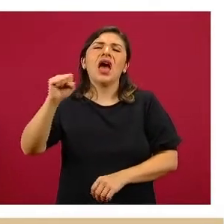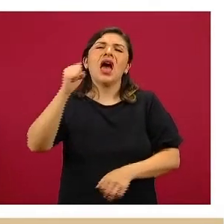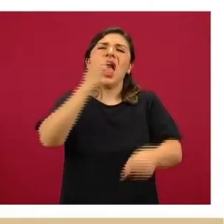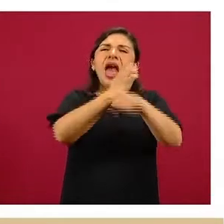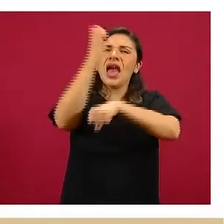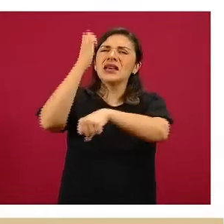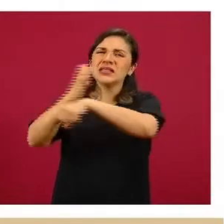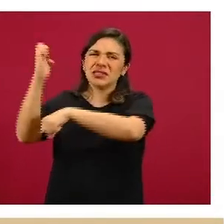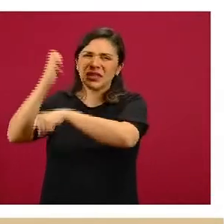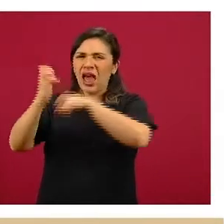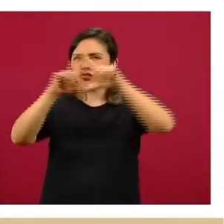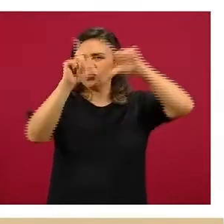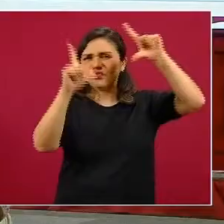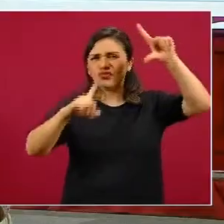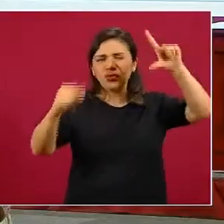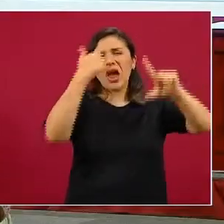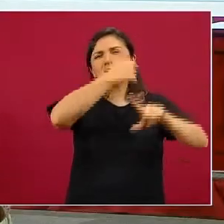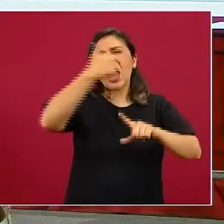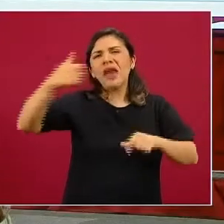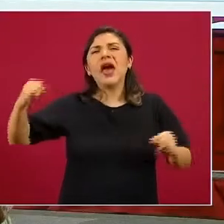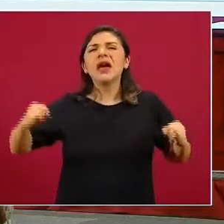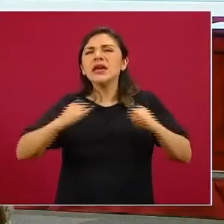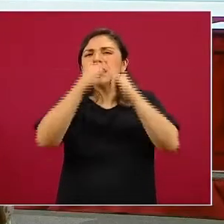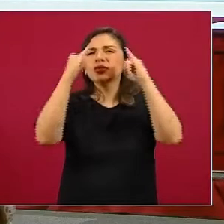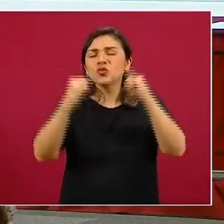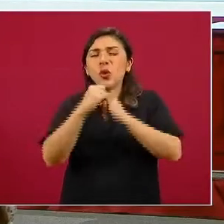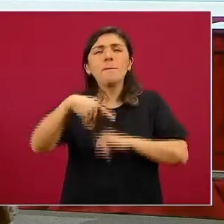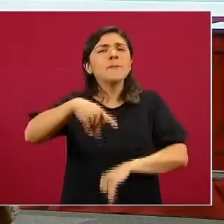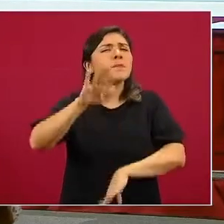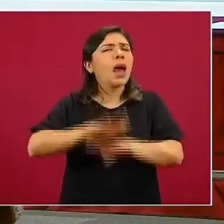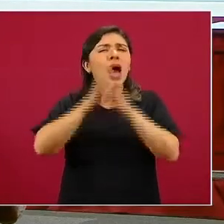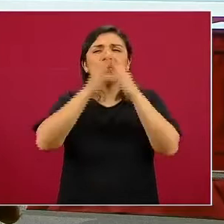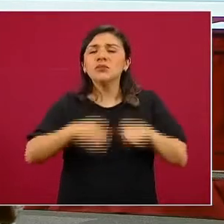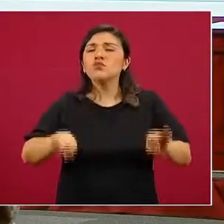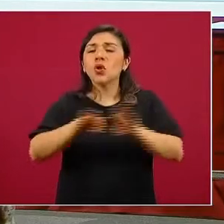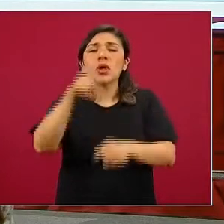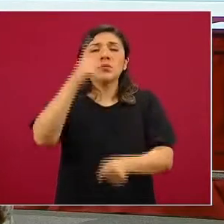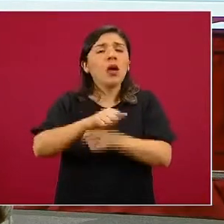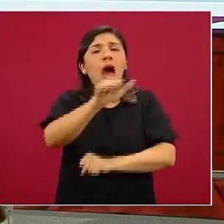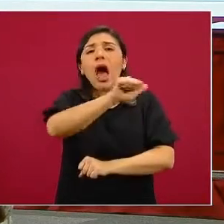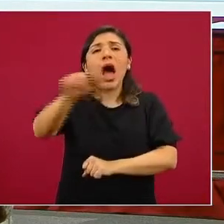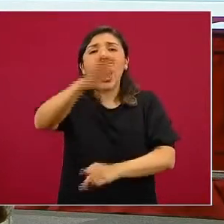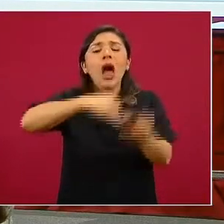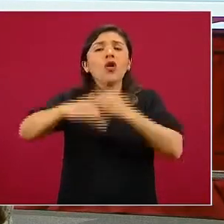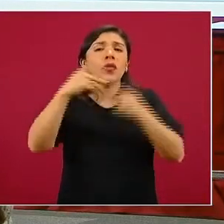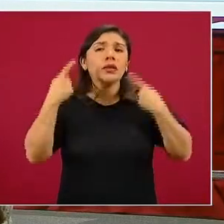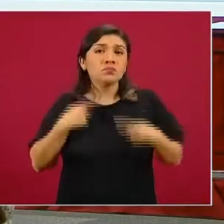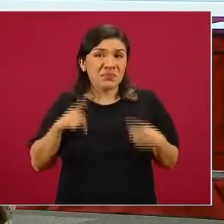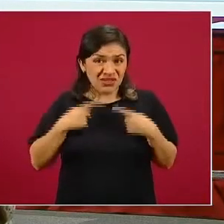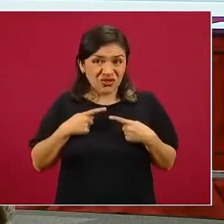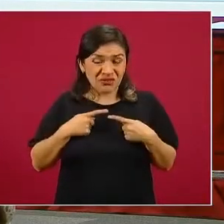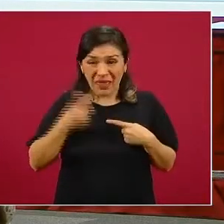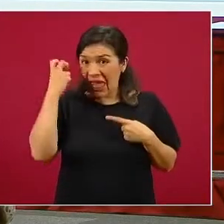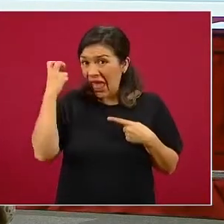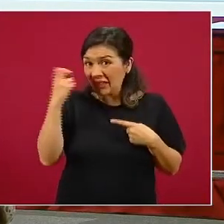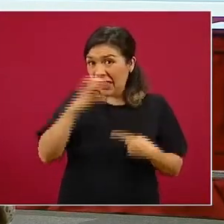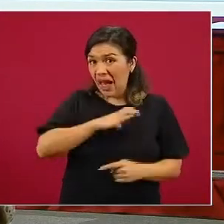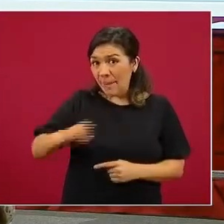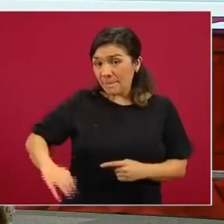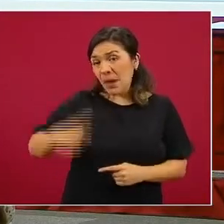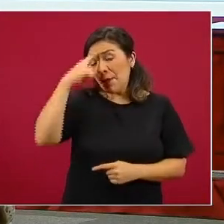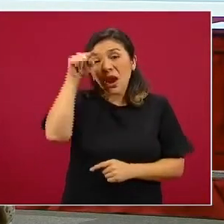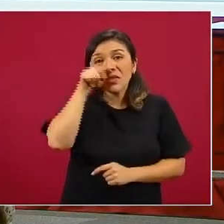entidades federativas, a cada una de las instituciones, pero principalmente a la sociedad. la sociedad. Esta campaña es